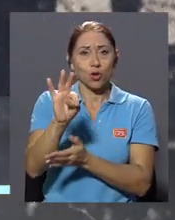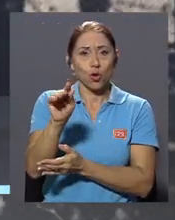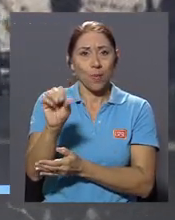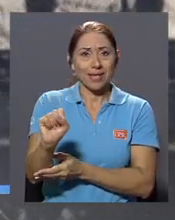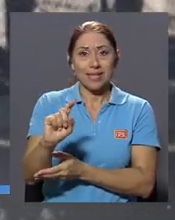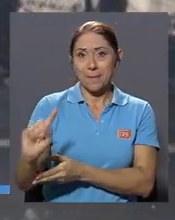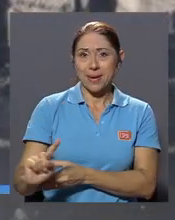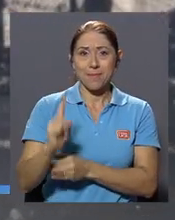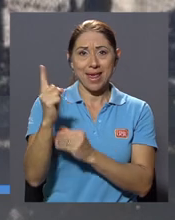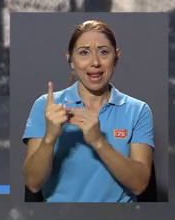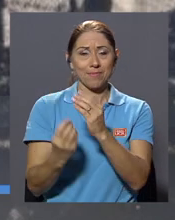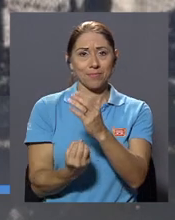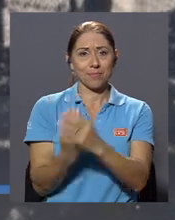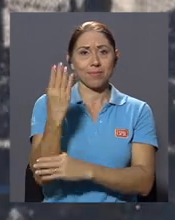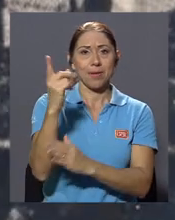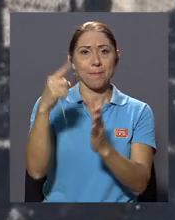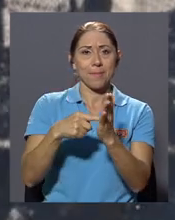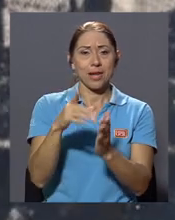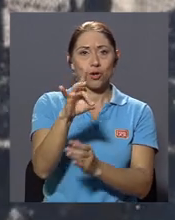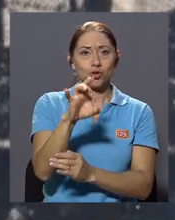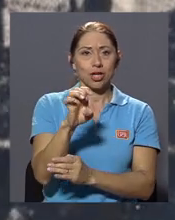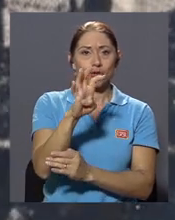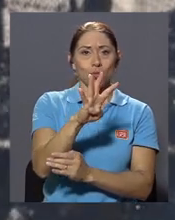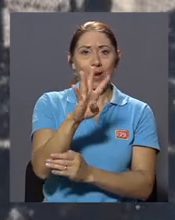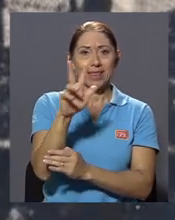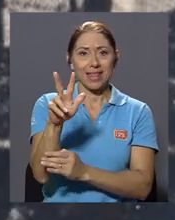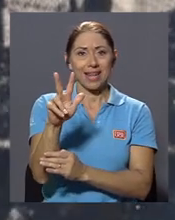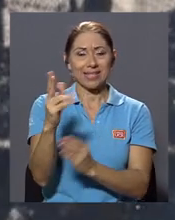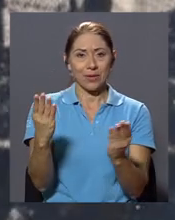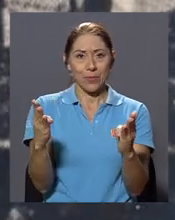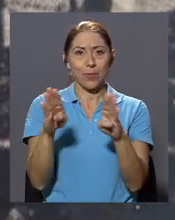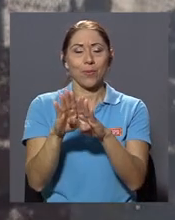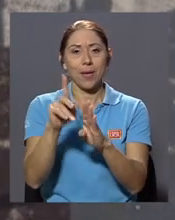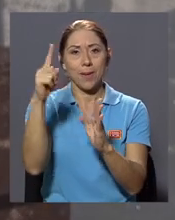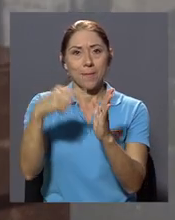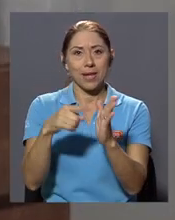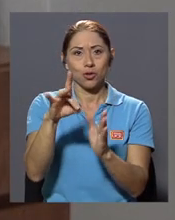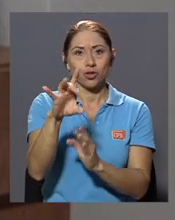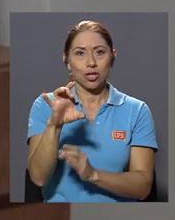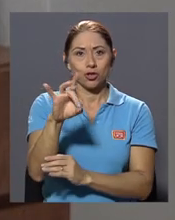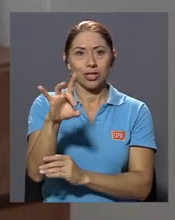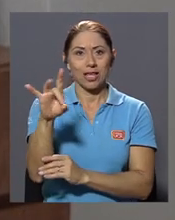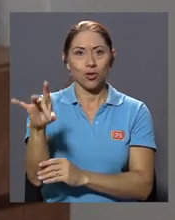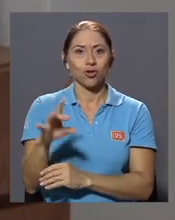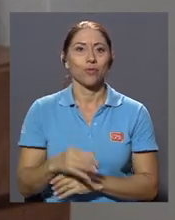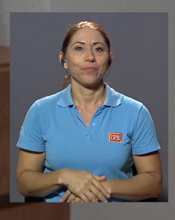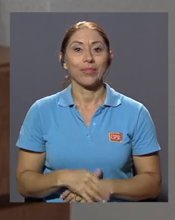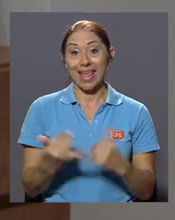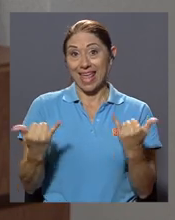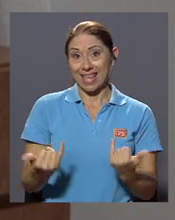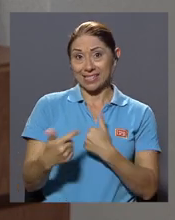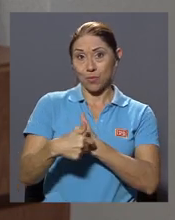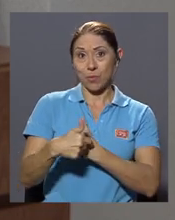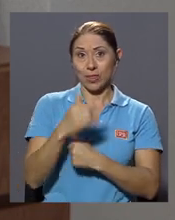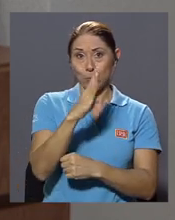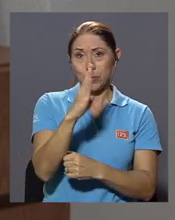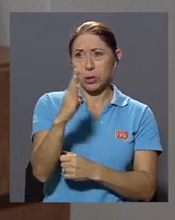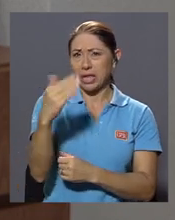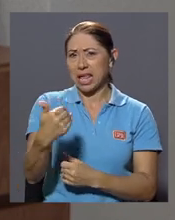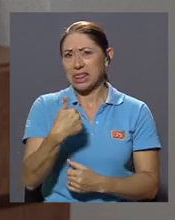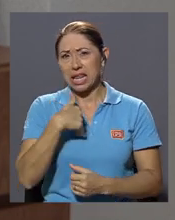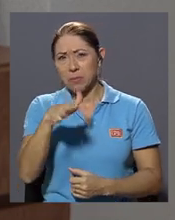Rica, que se creó en 1843 y cerró sus puertas en 1888. En este momento la biblioteca tiene una colección